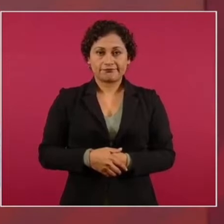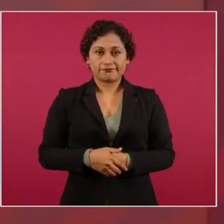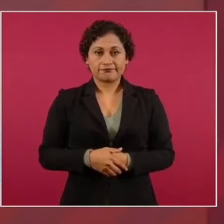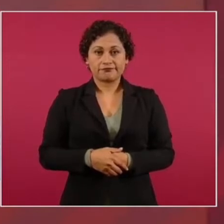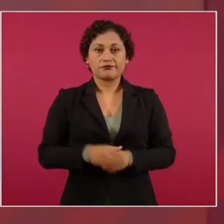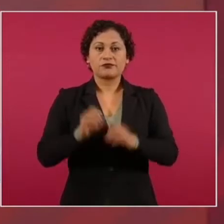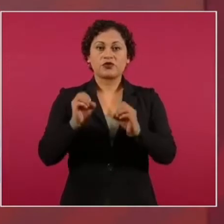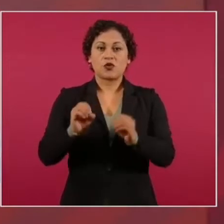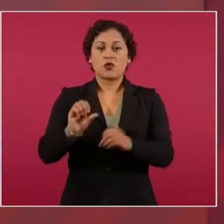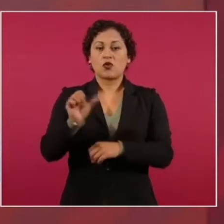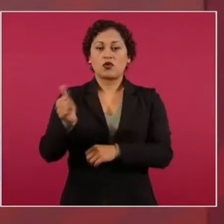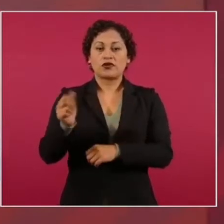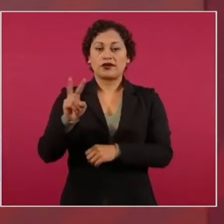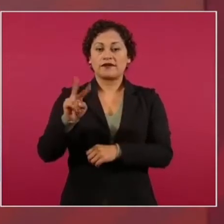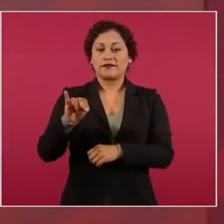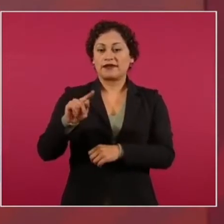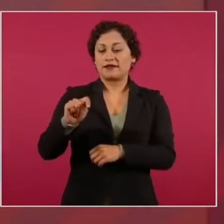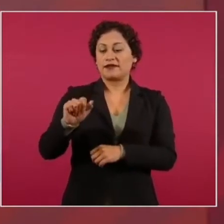ni la vitacilina.